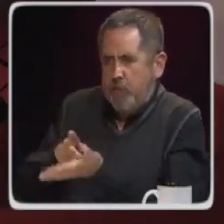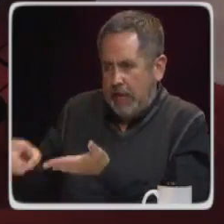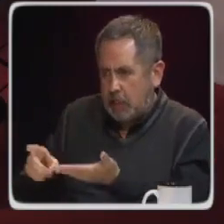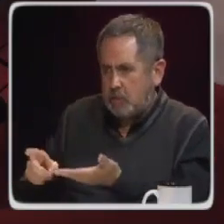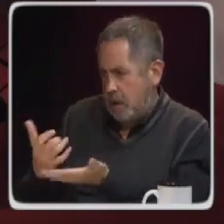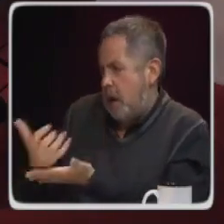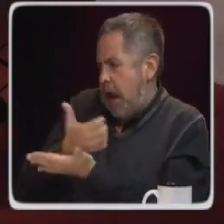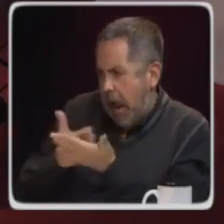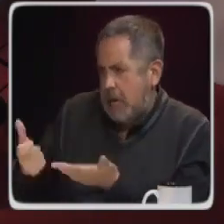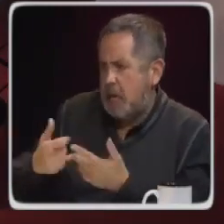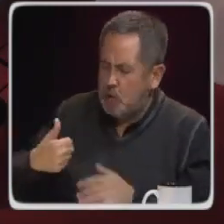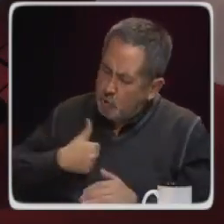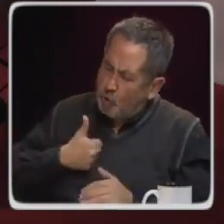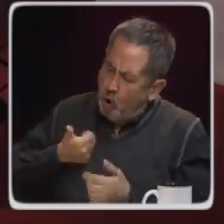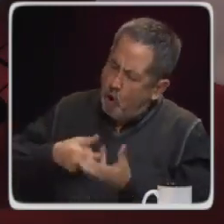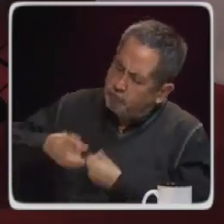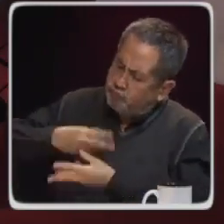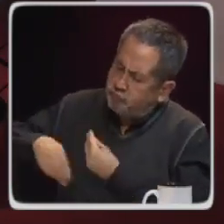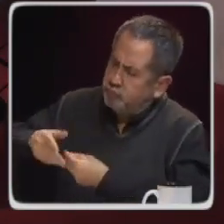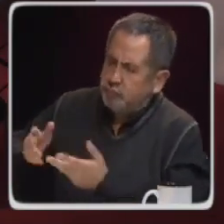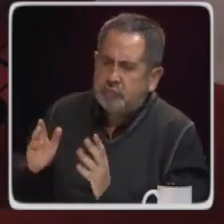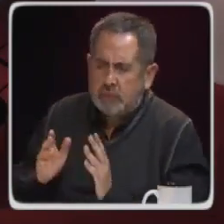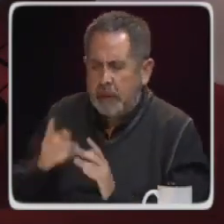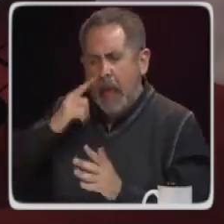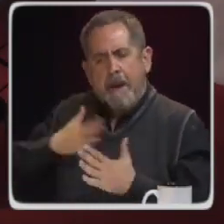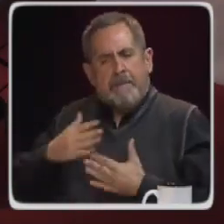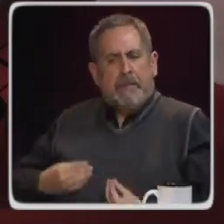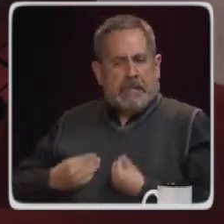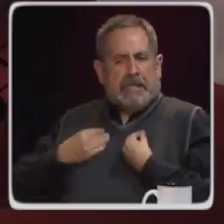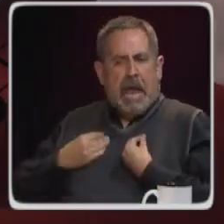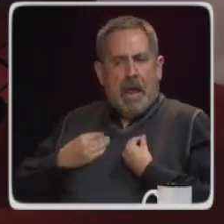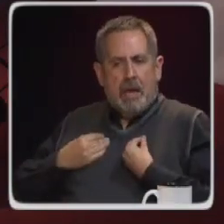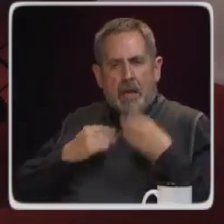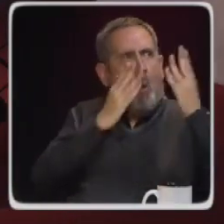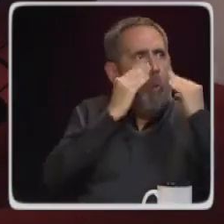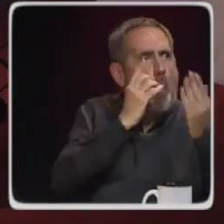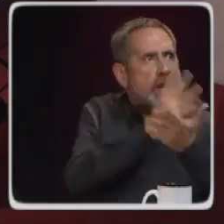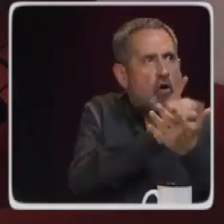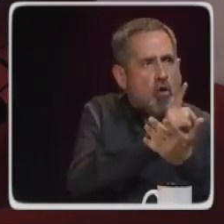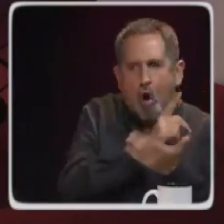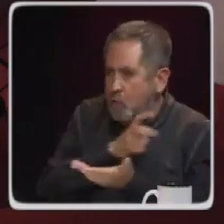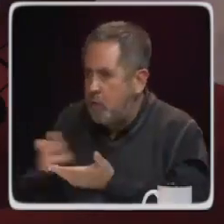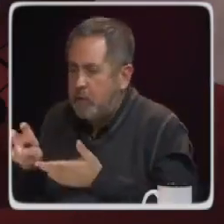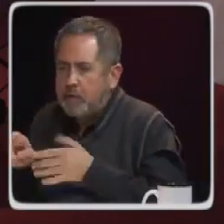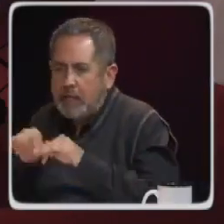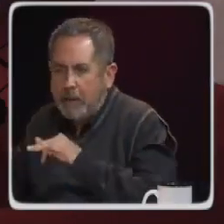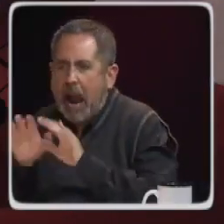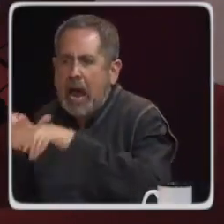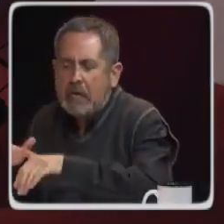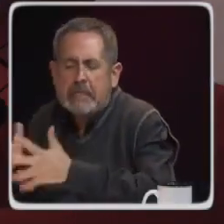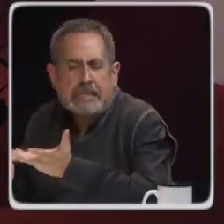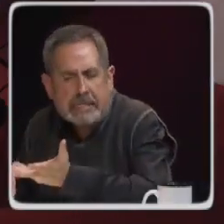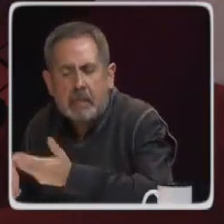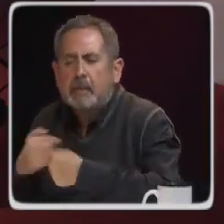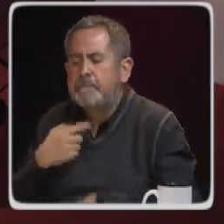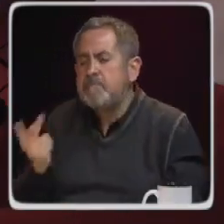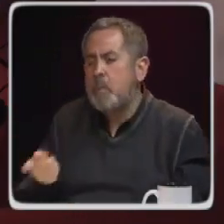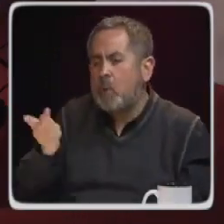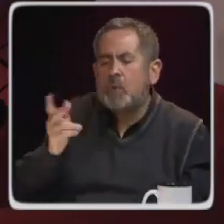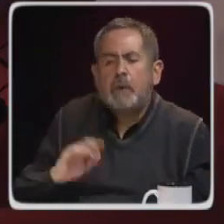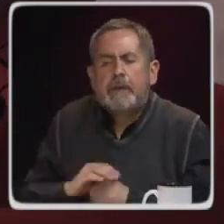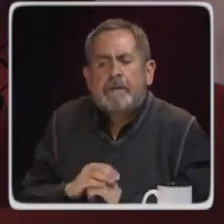en la publicidad. Y si bien entiendo que esto difícilmente se puede hacer por decreto, porque no es,